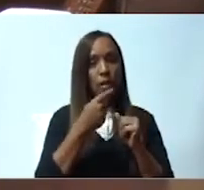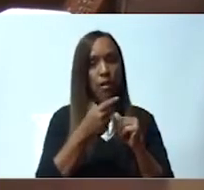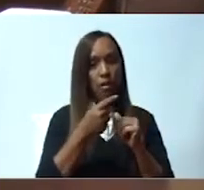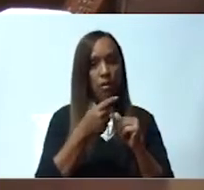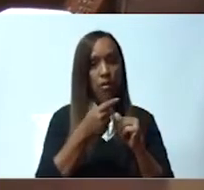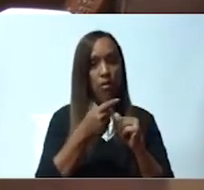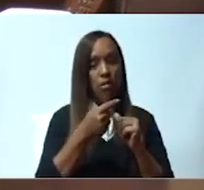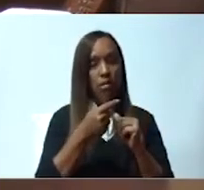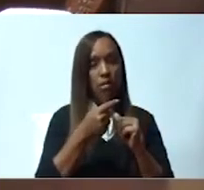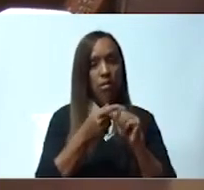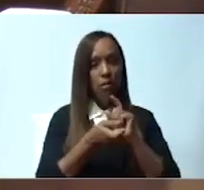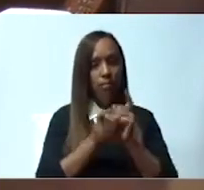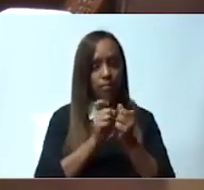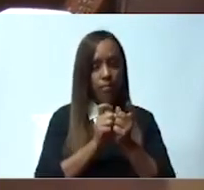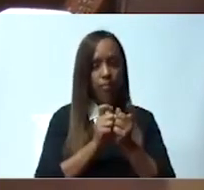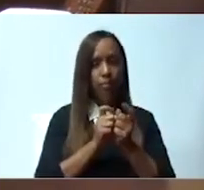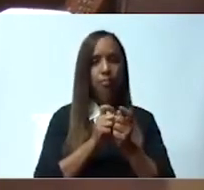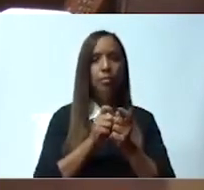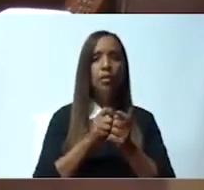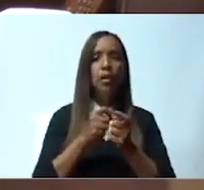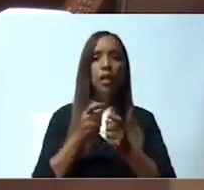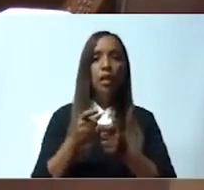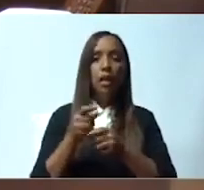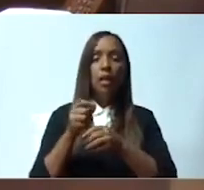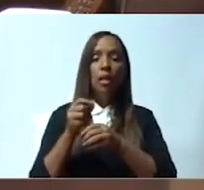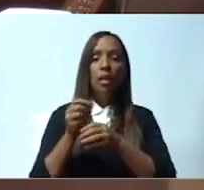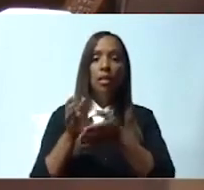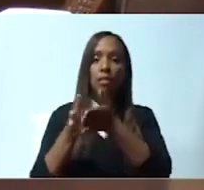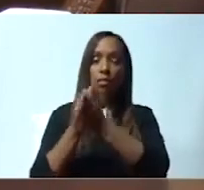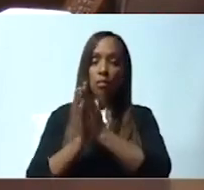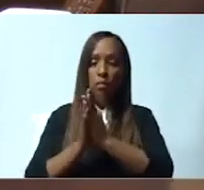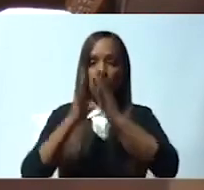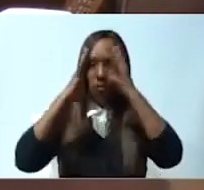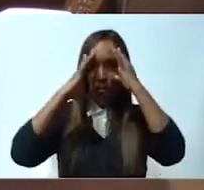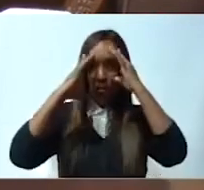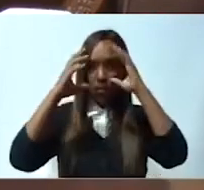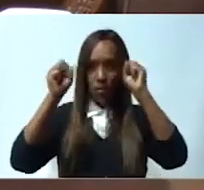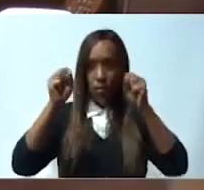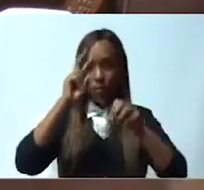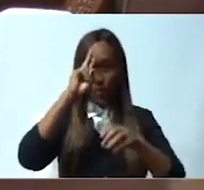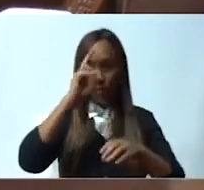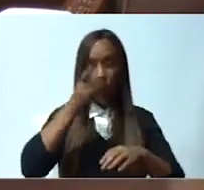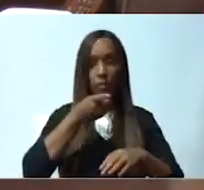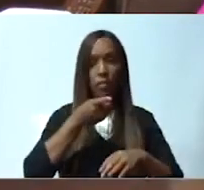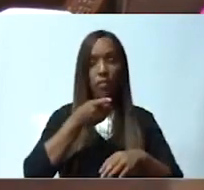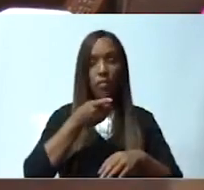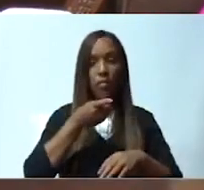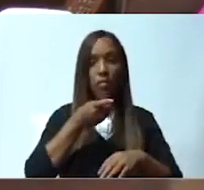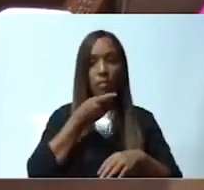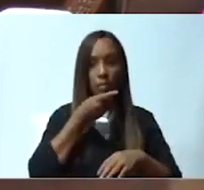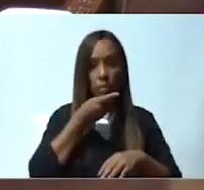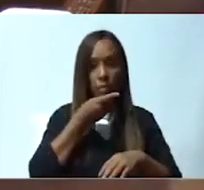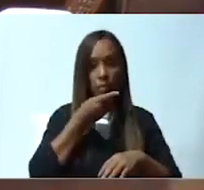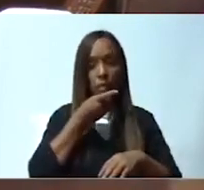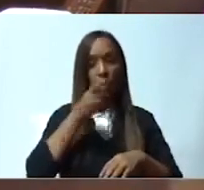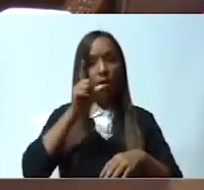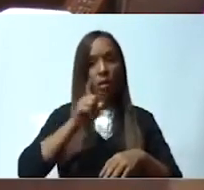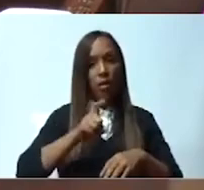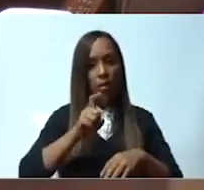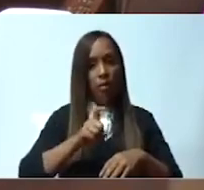República, instruir al Ministerio de Medio Ambiente, y ahí continúa, y al Ayuntamiento del Distrito